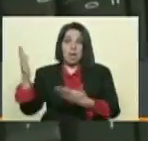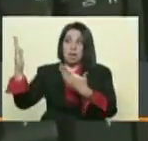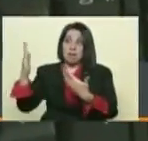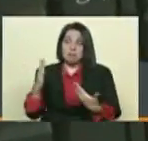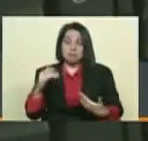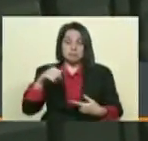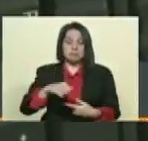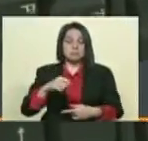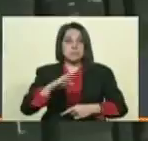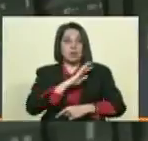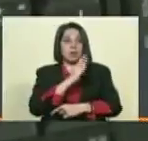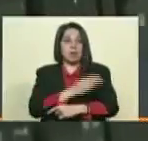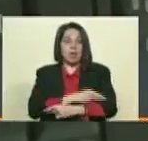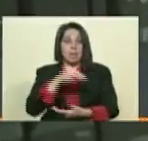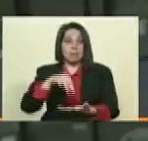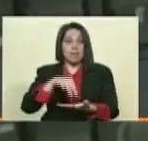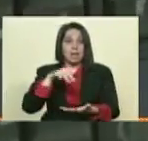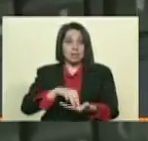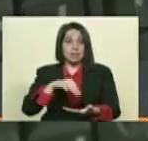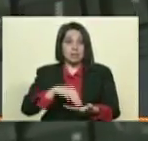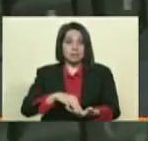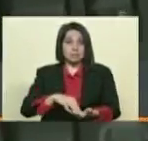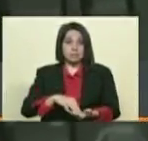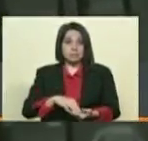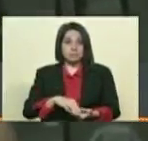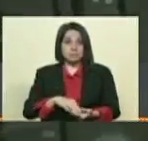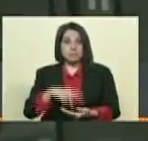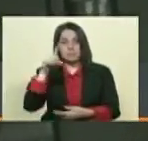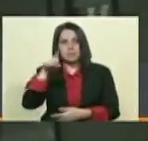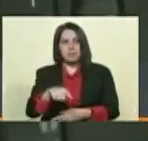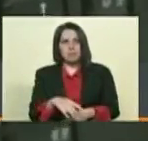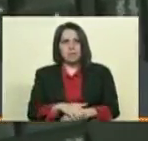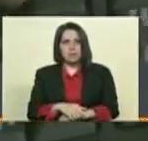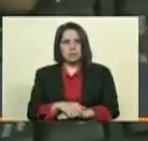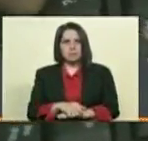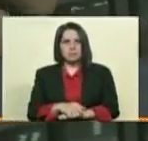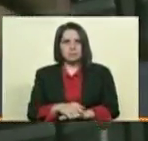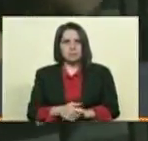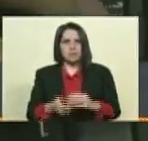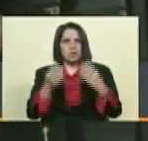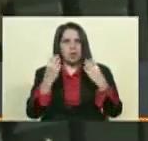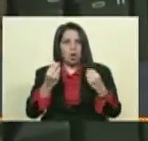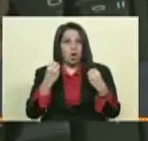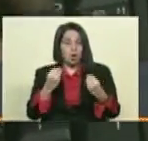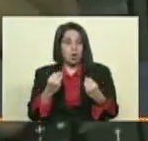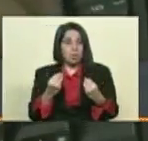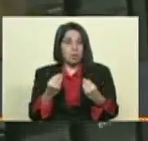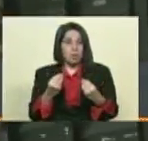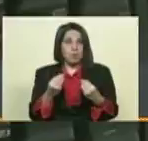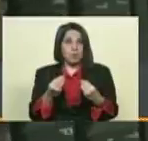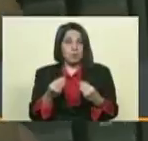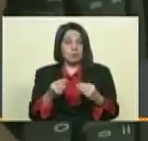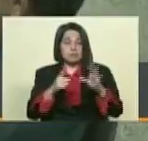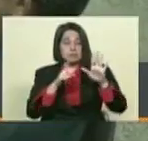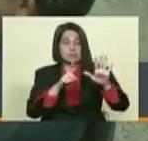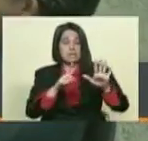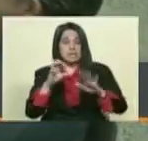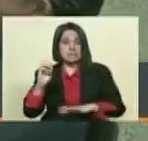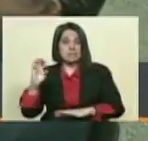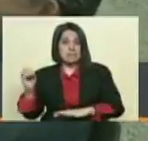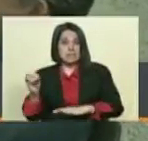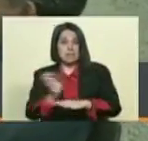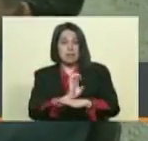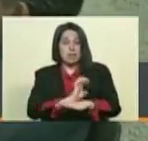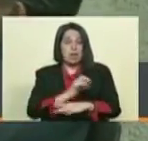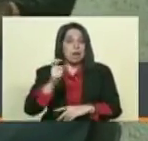la policía regional de Miranda. También en las patrullas, presidente, Miranda necesita 600 patrullas y